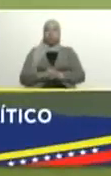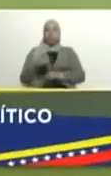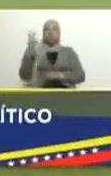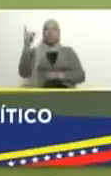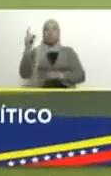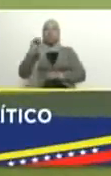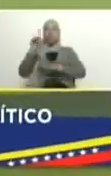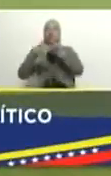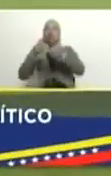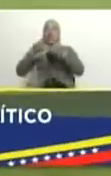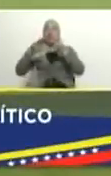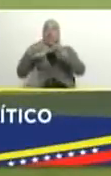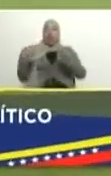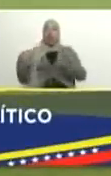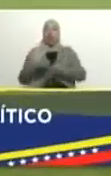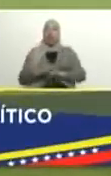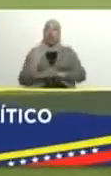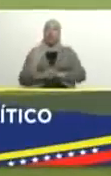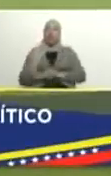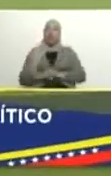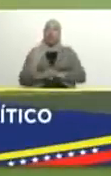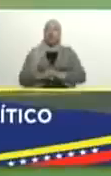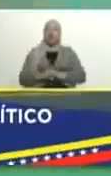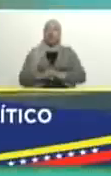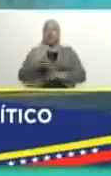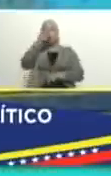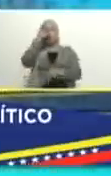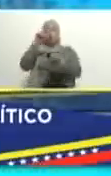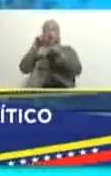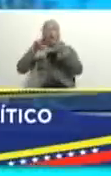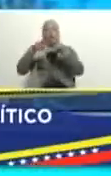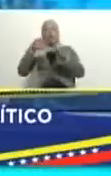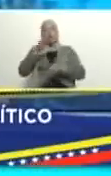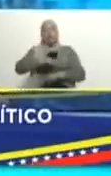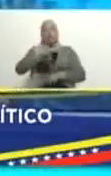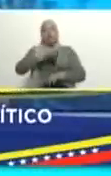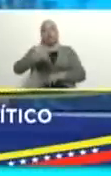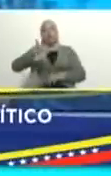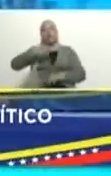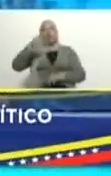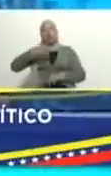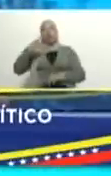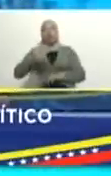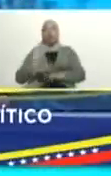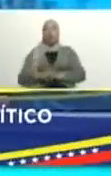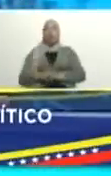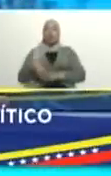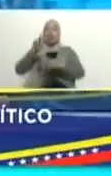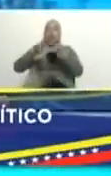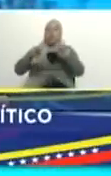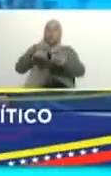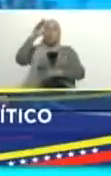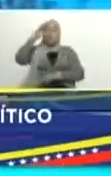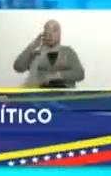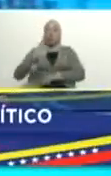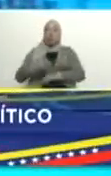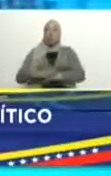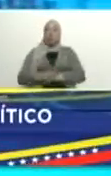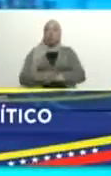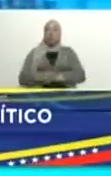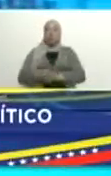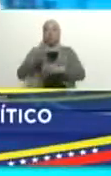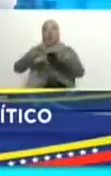Segundo consenso, la paz. Hemos logrado la paz social, la paz política, la paz militar,